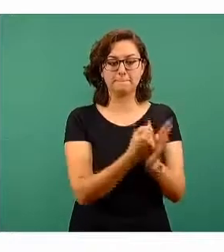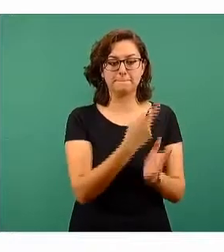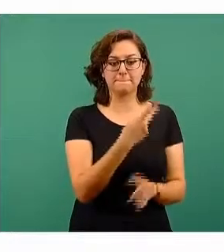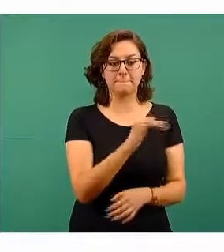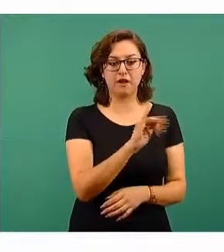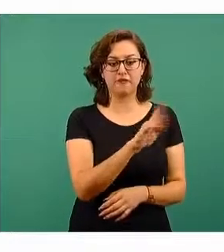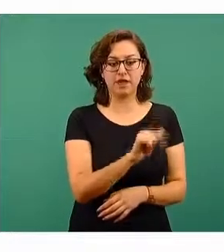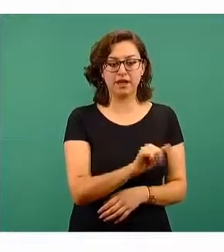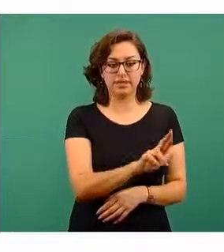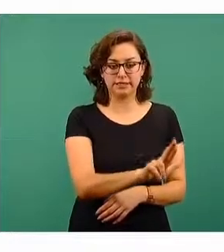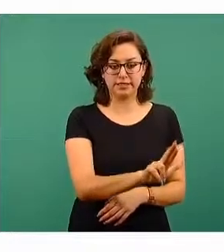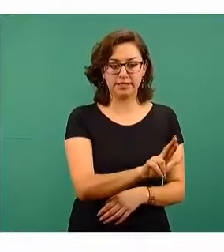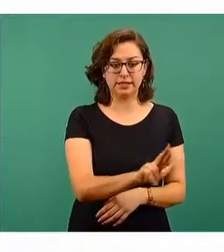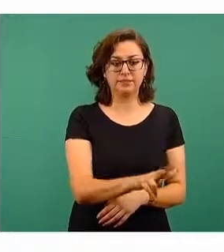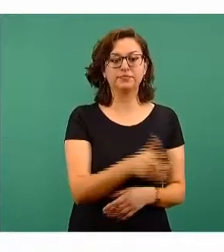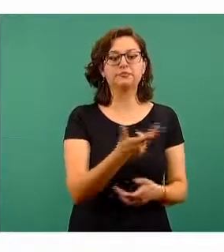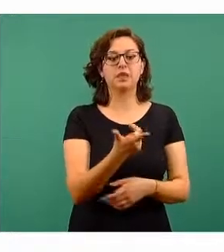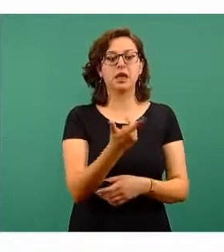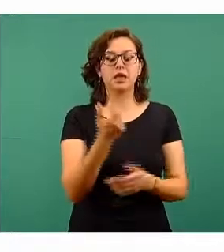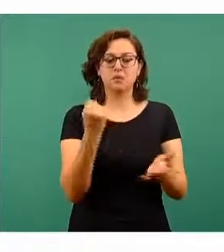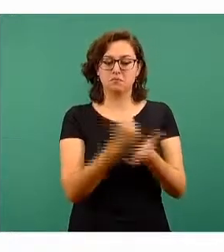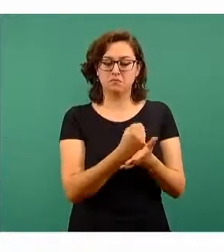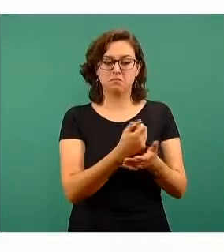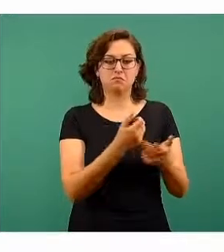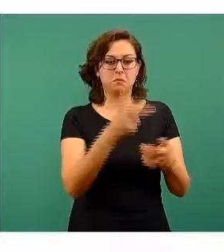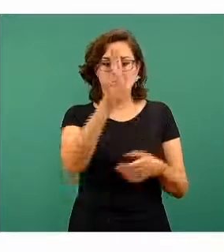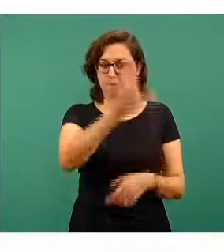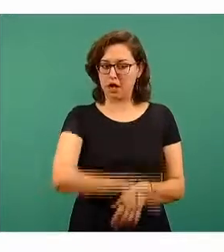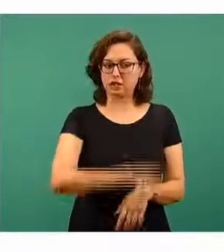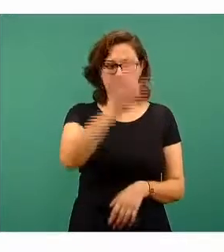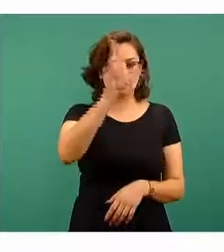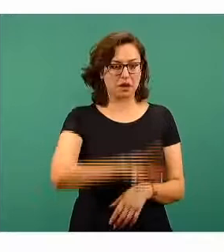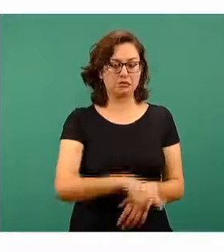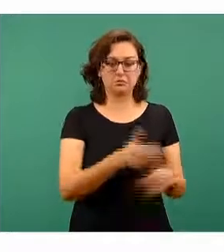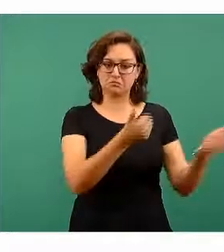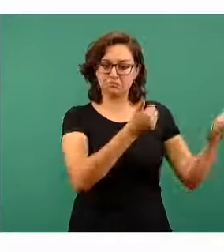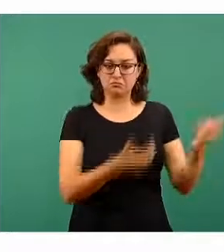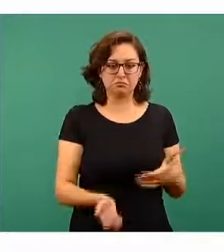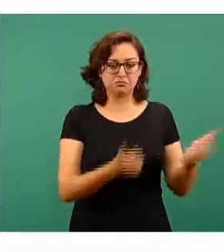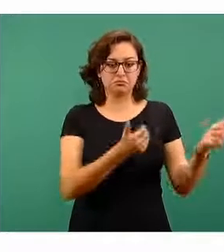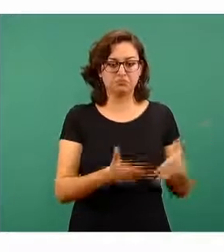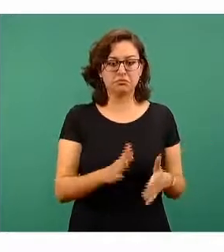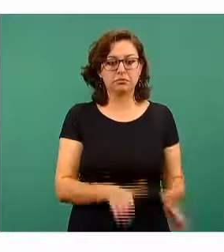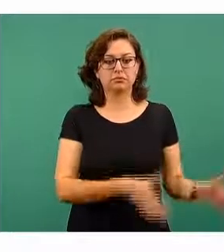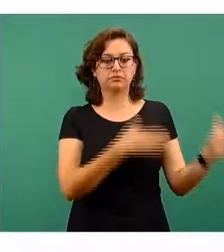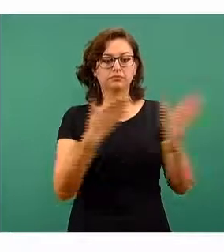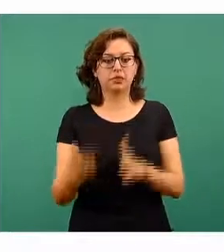de la vacuna Pfizer-BioNTech, que seguirá llegando todos los martes.